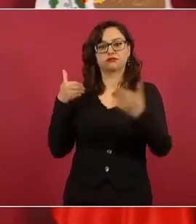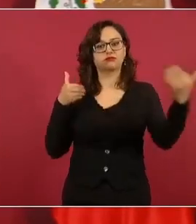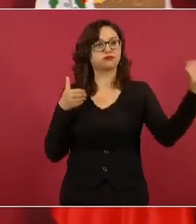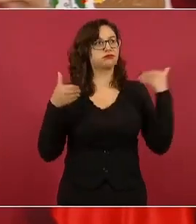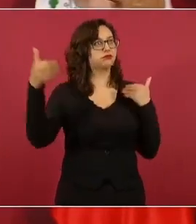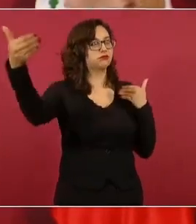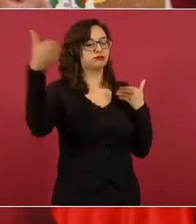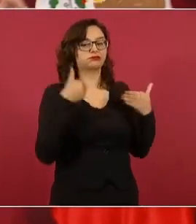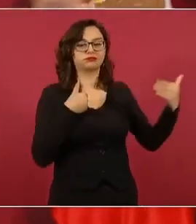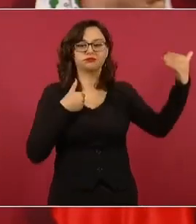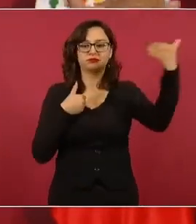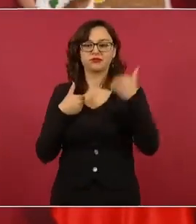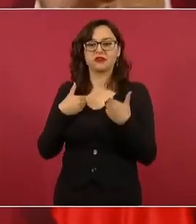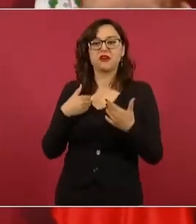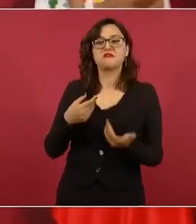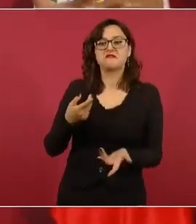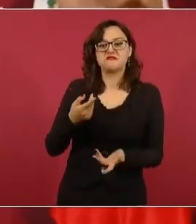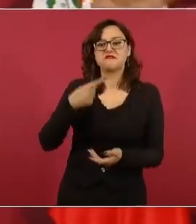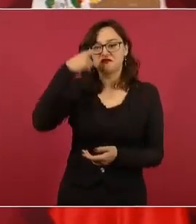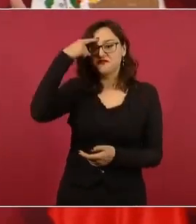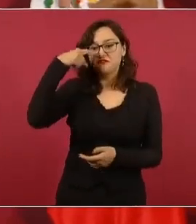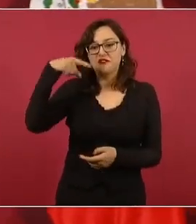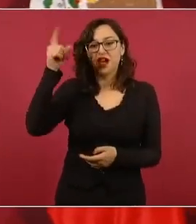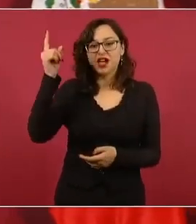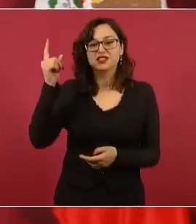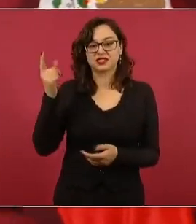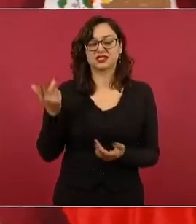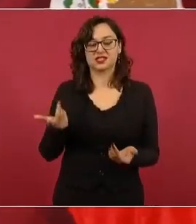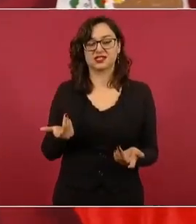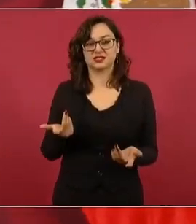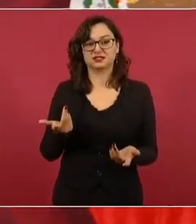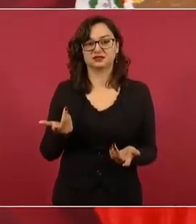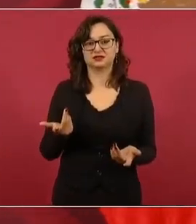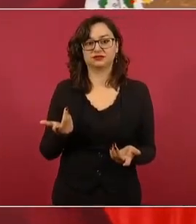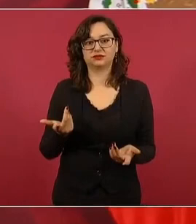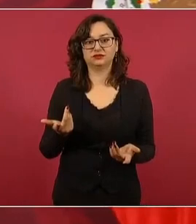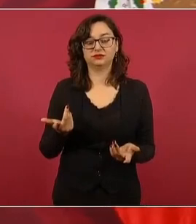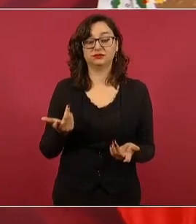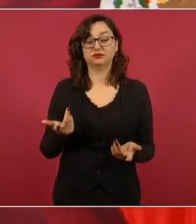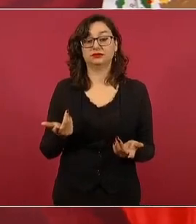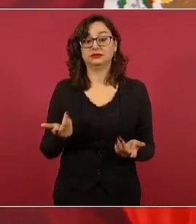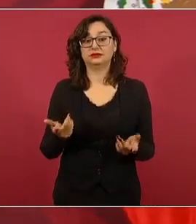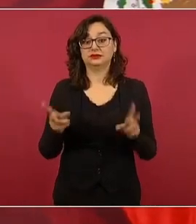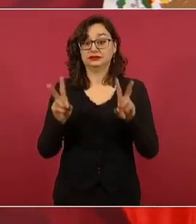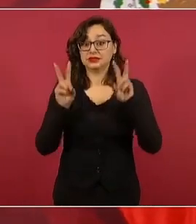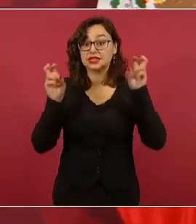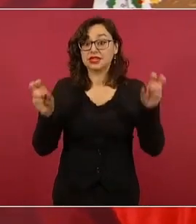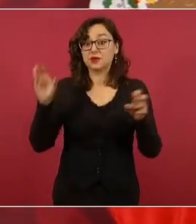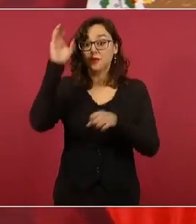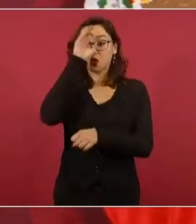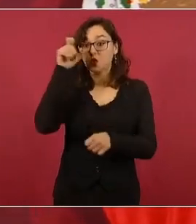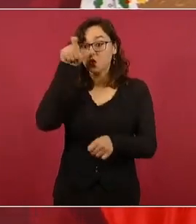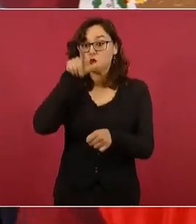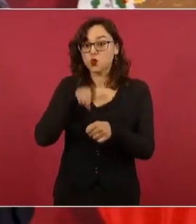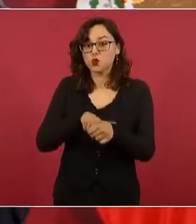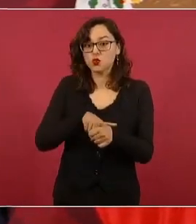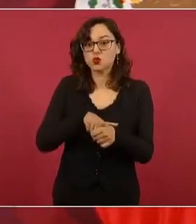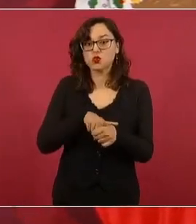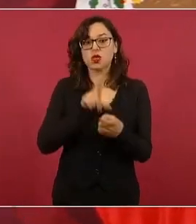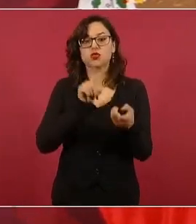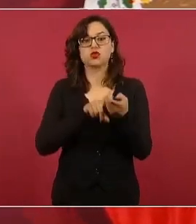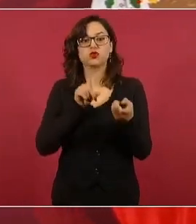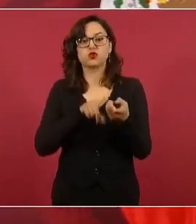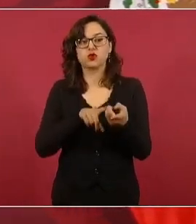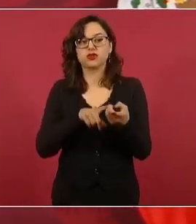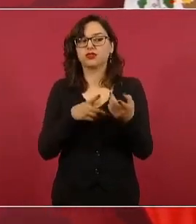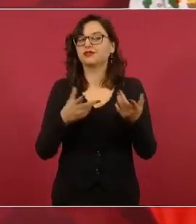Por eso es muy relativo cuando se habla de la cultura, ¿no?, que está en determinado sitio. Pues